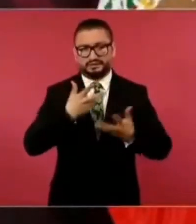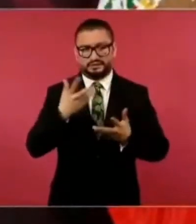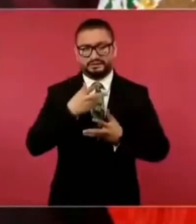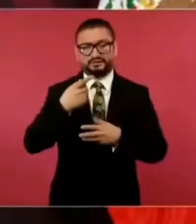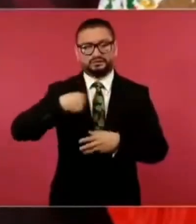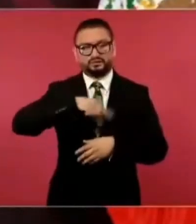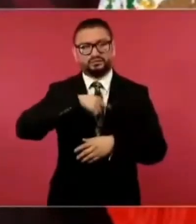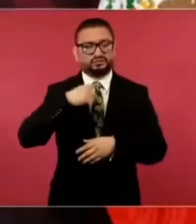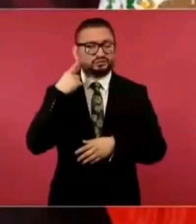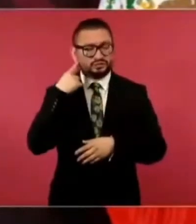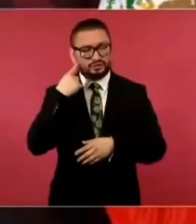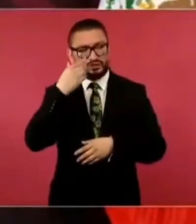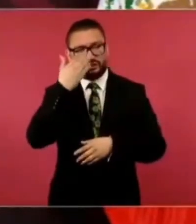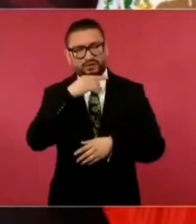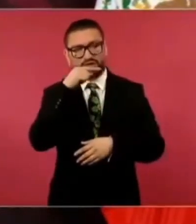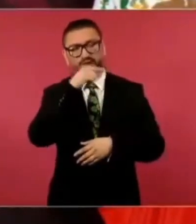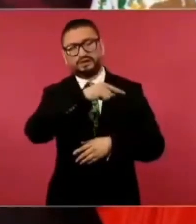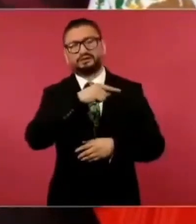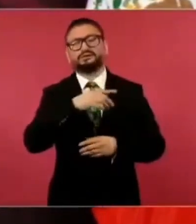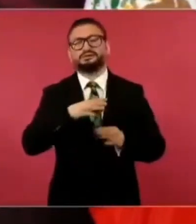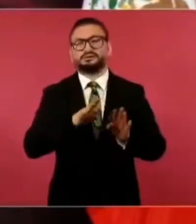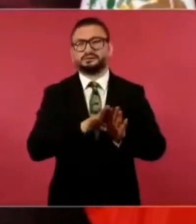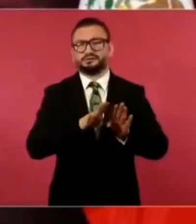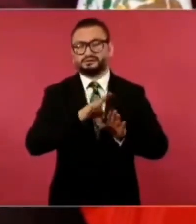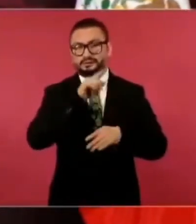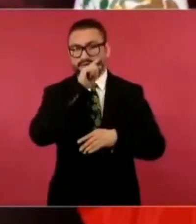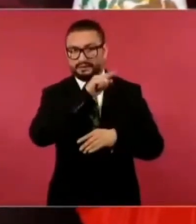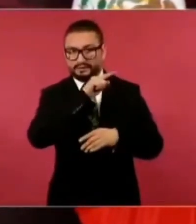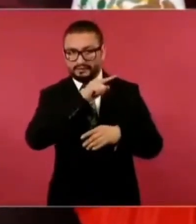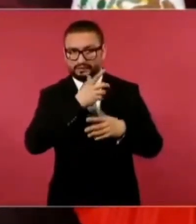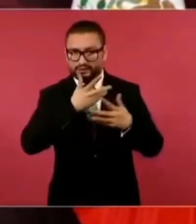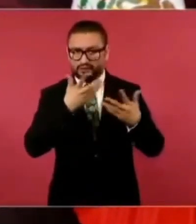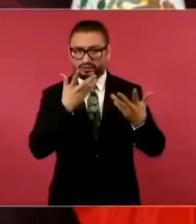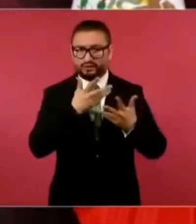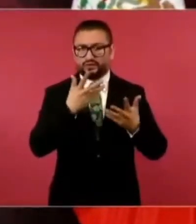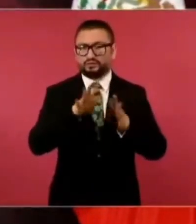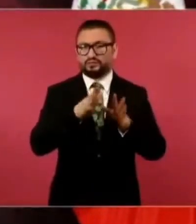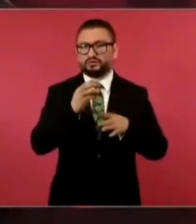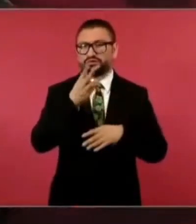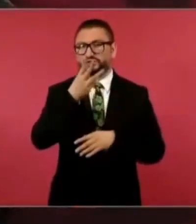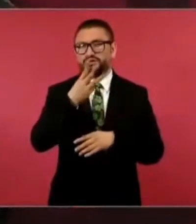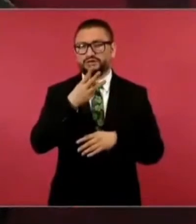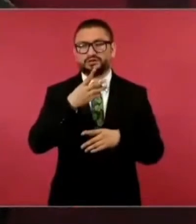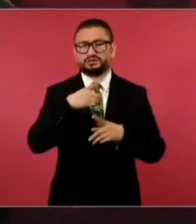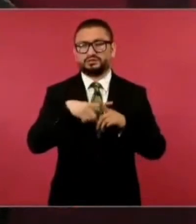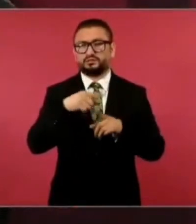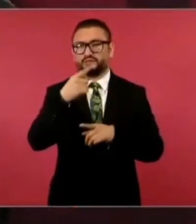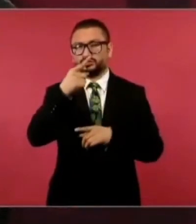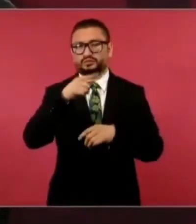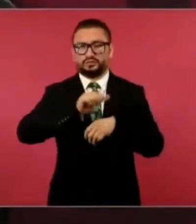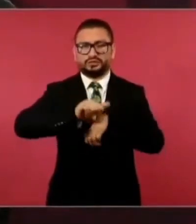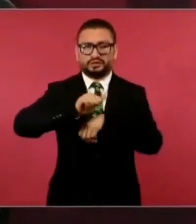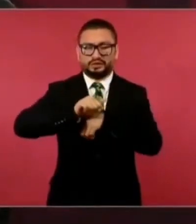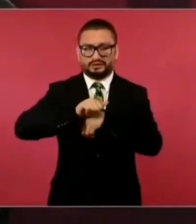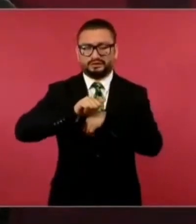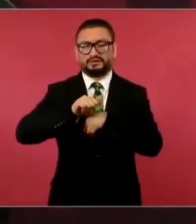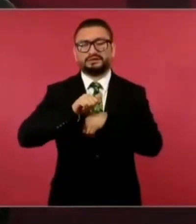supimos que estaban a 3 por 1 los bots en Argentina,